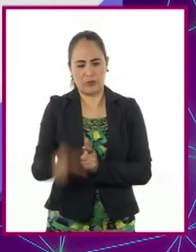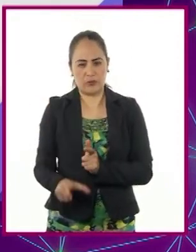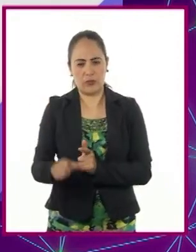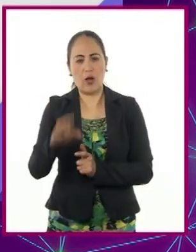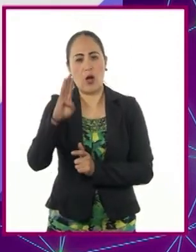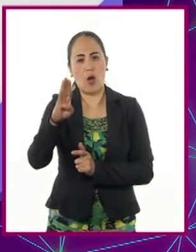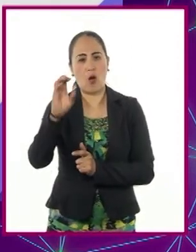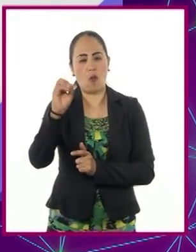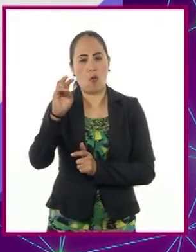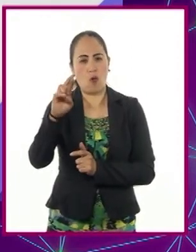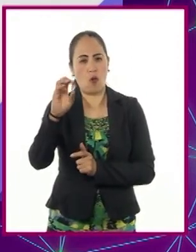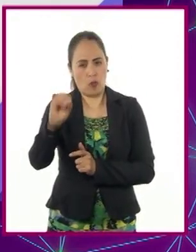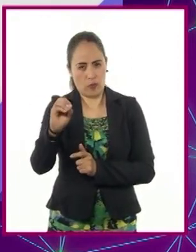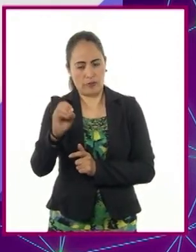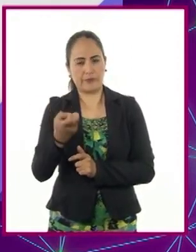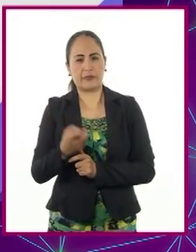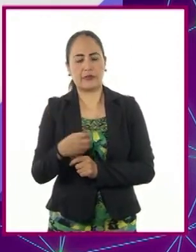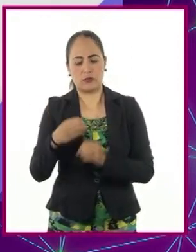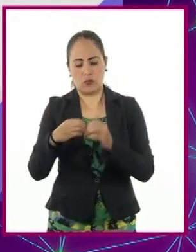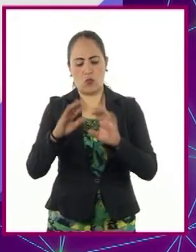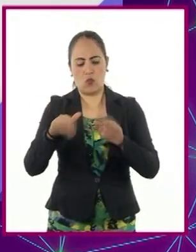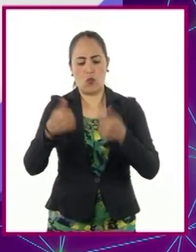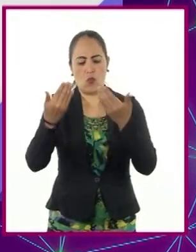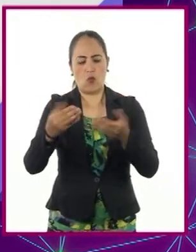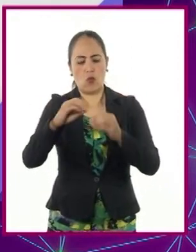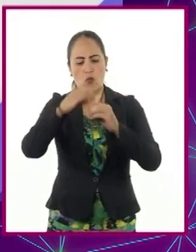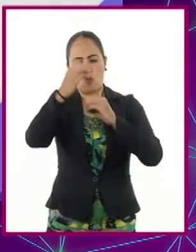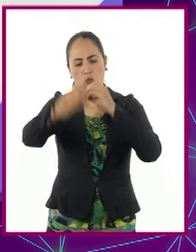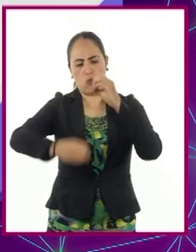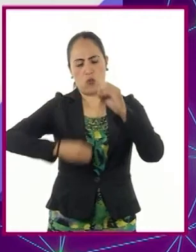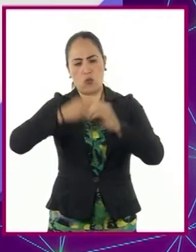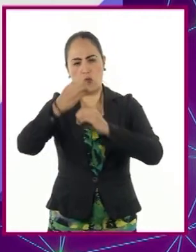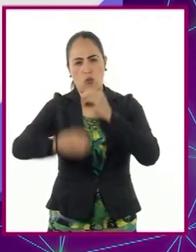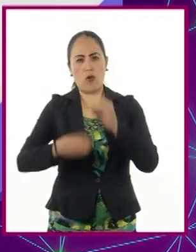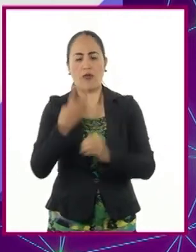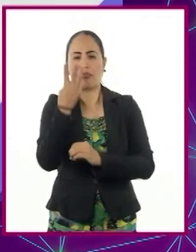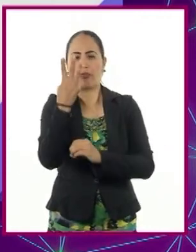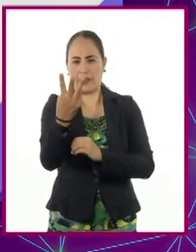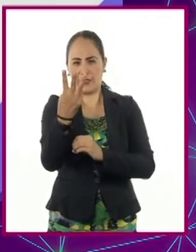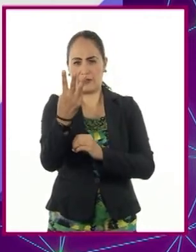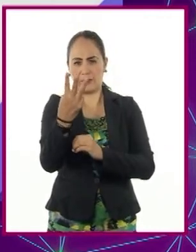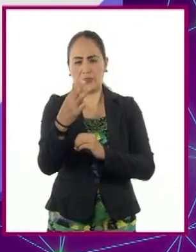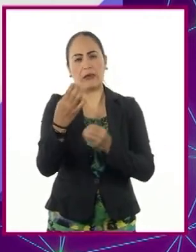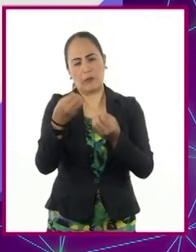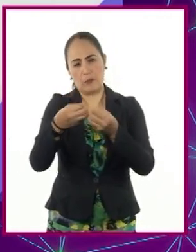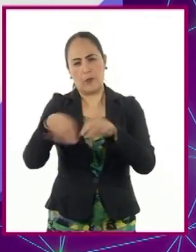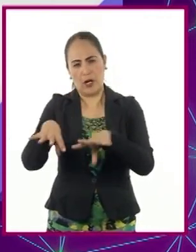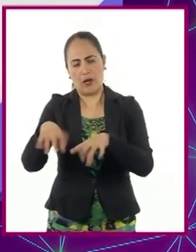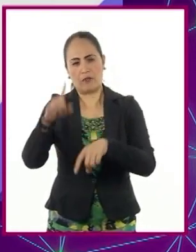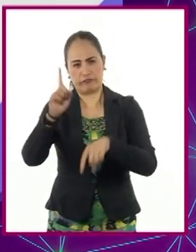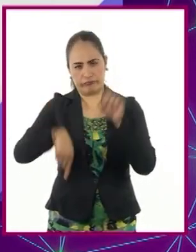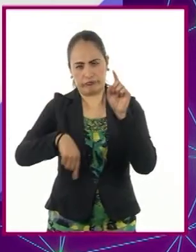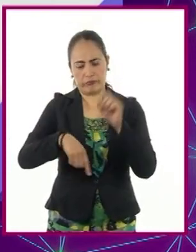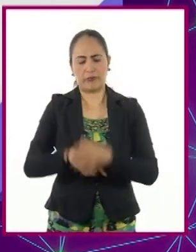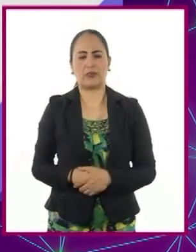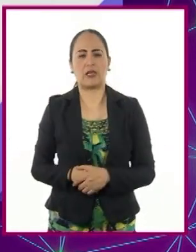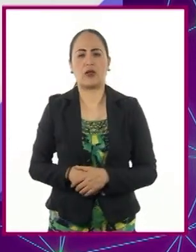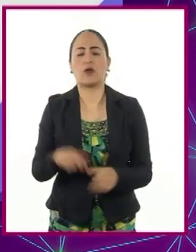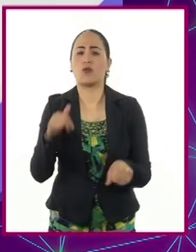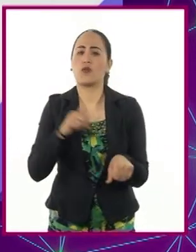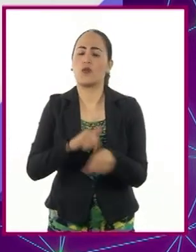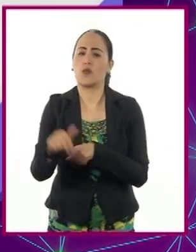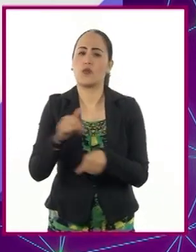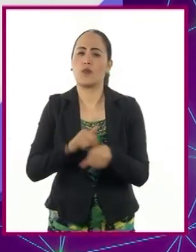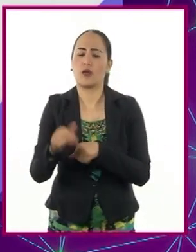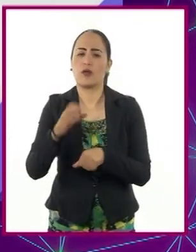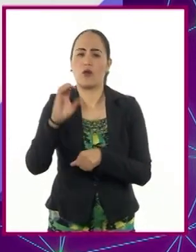grupo. En su órbita más externa tiene 3 electrones de valencia que tiende a perder. ¿Cuál es su número de